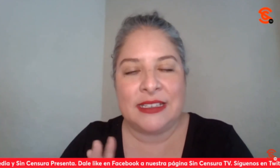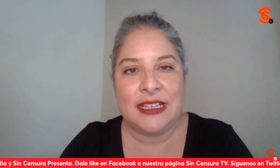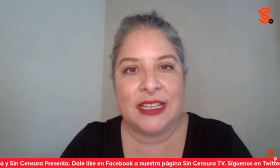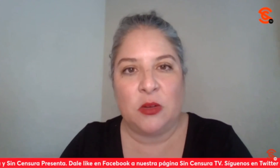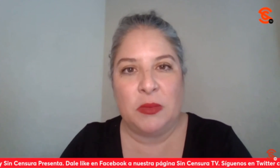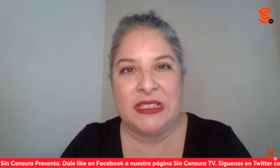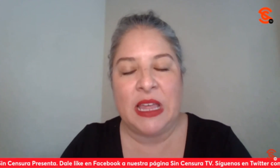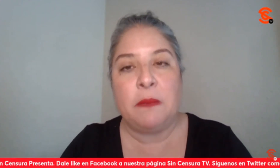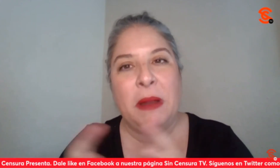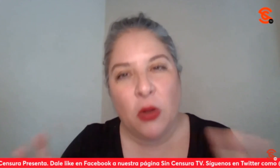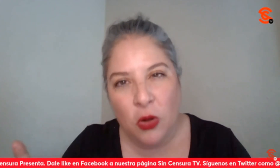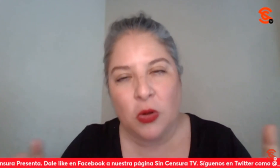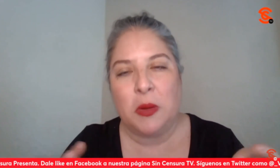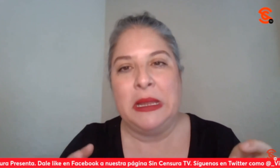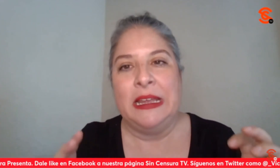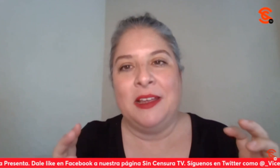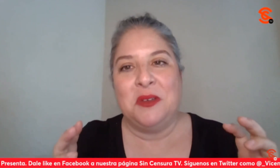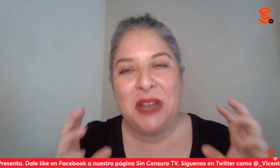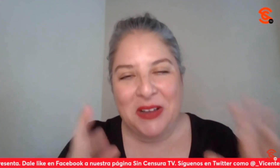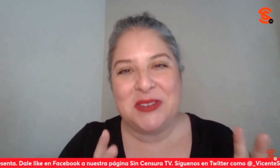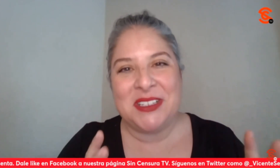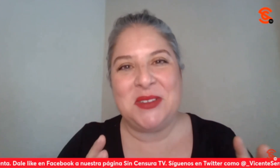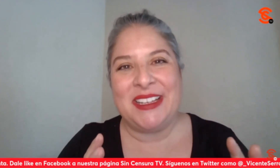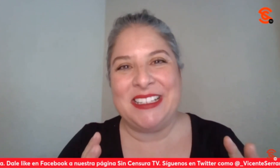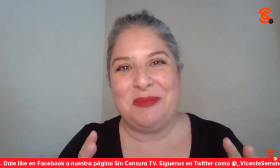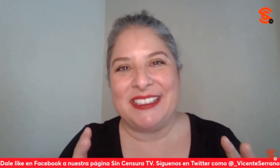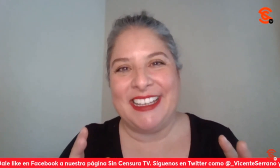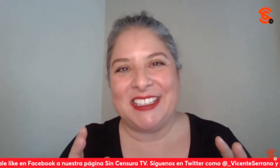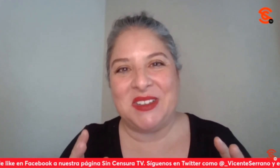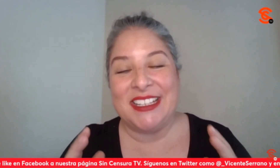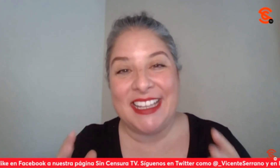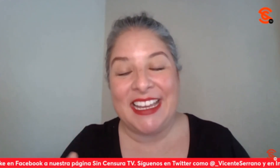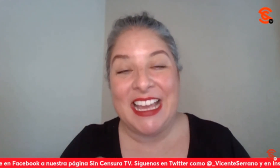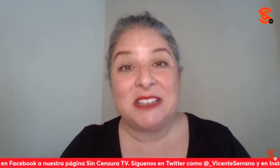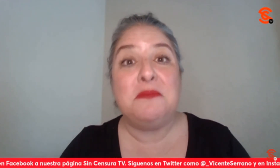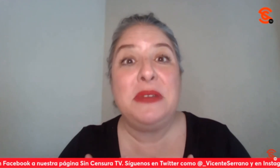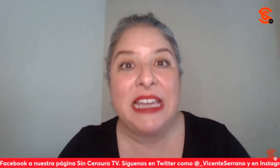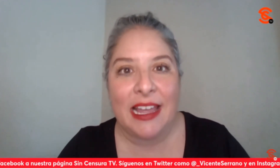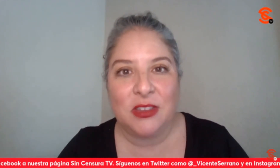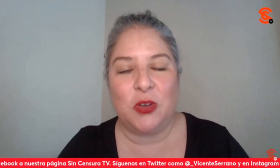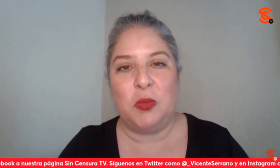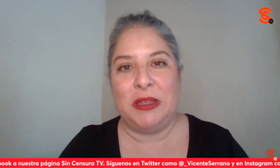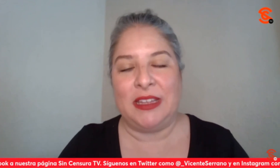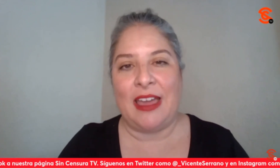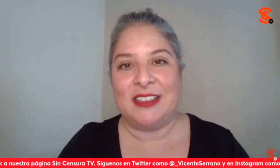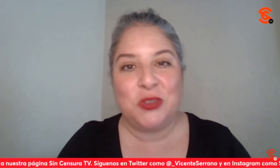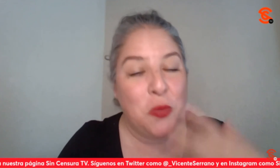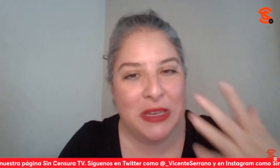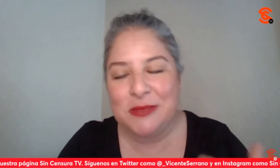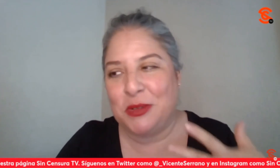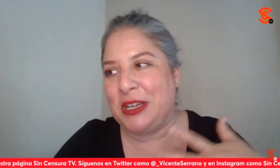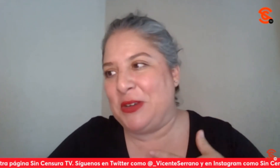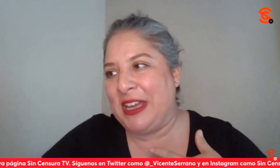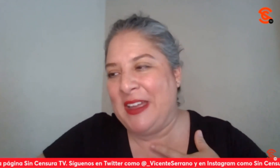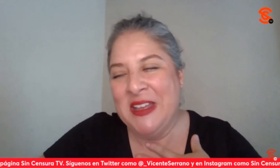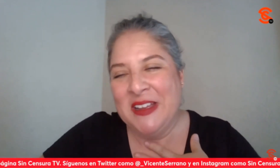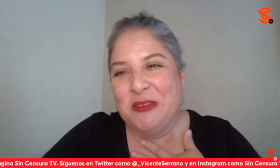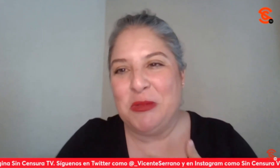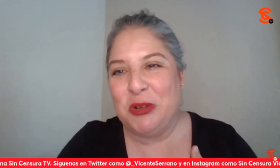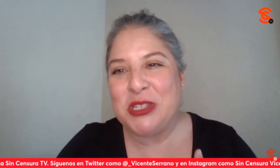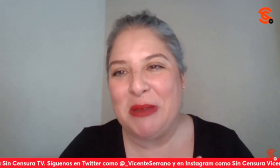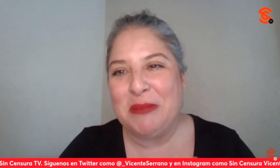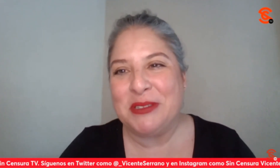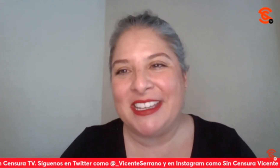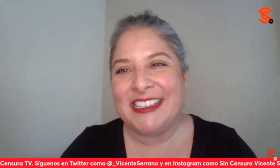las redes de complicidad. Pero ojo, una cosa son las investigaciones serias, bien documentadas. Tú mismo, y creo que